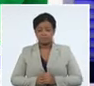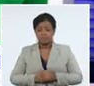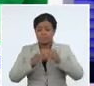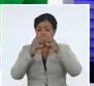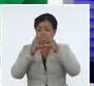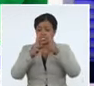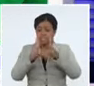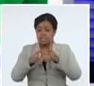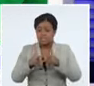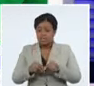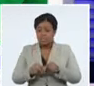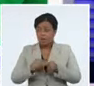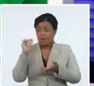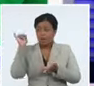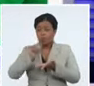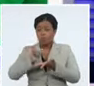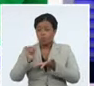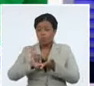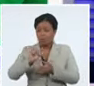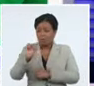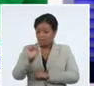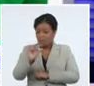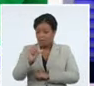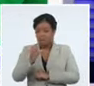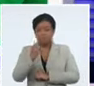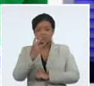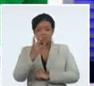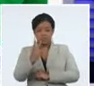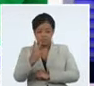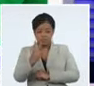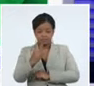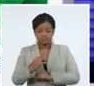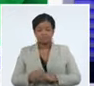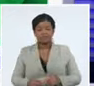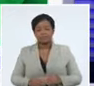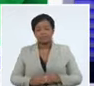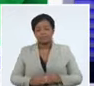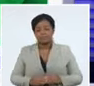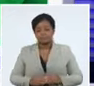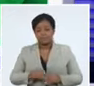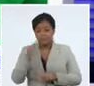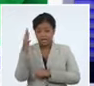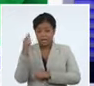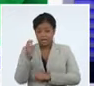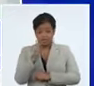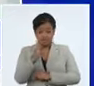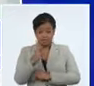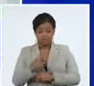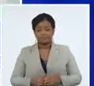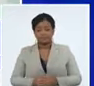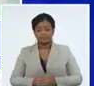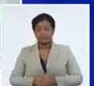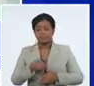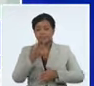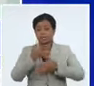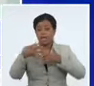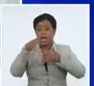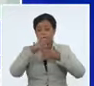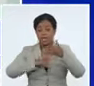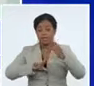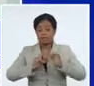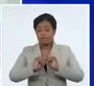de casos importados, 3 en el día de ayer. Ahí tienen ustedes el gráfico del comportamiento